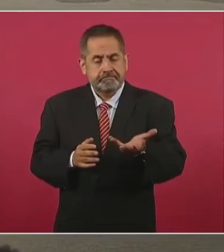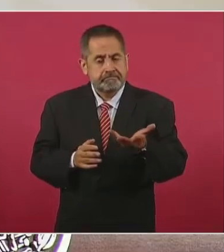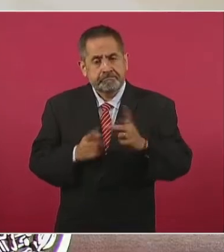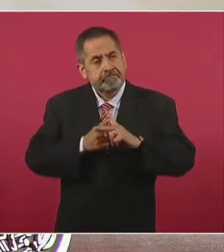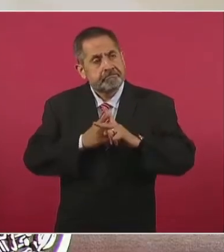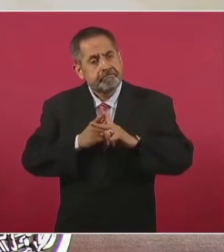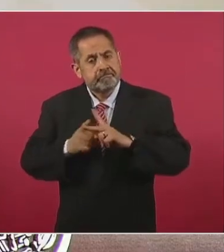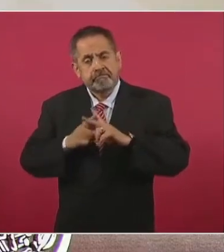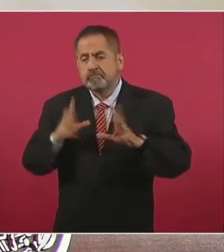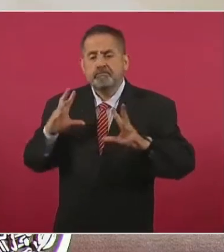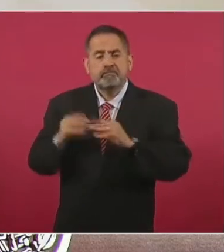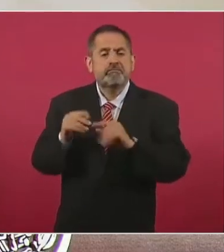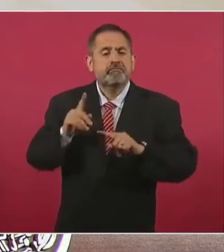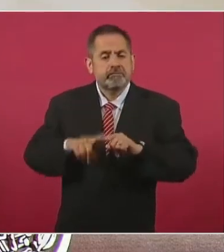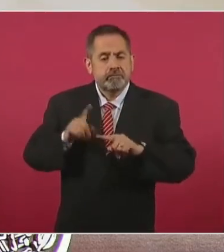se hacen